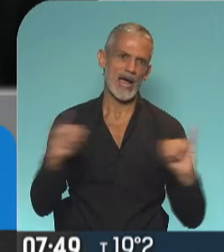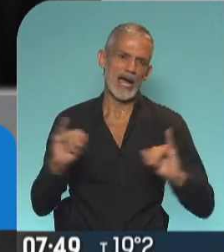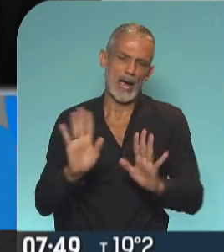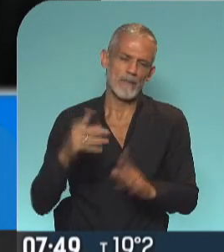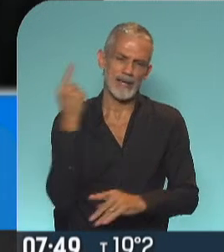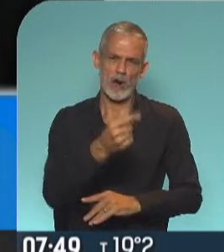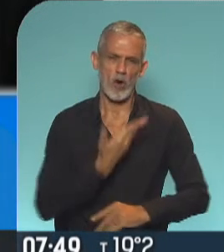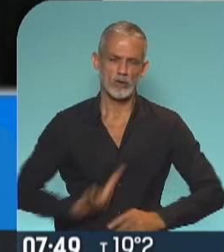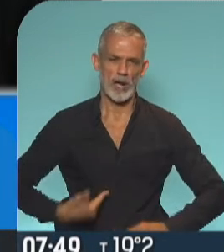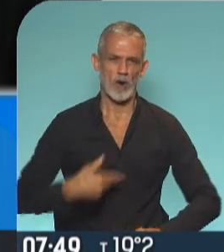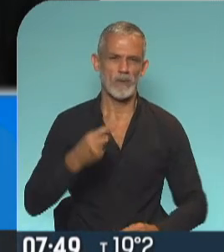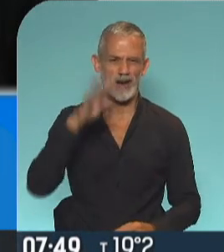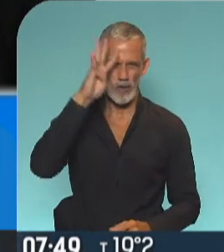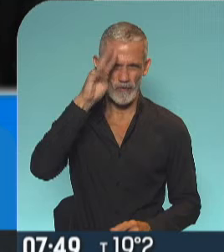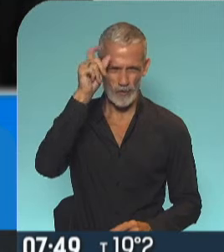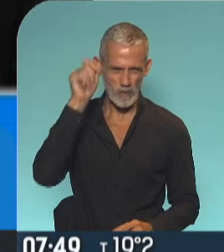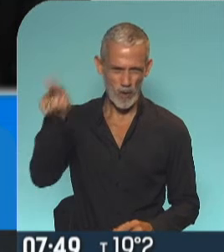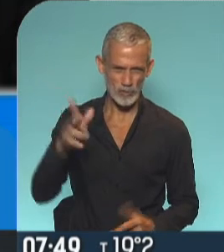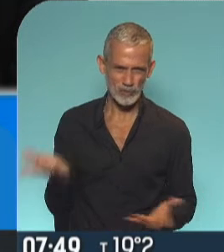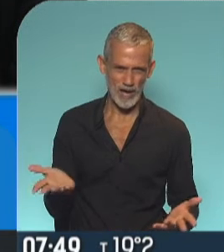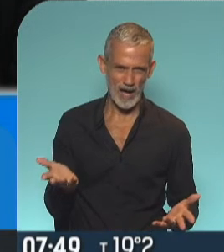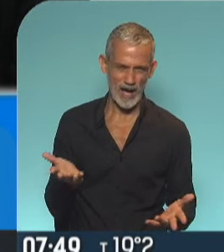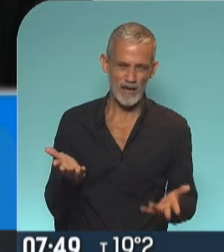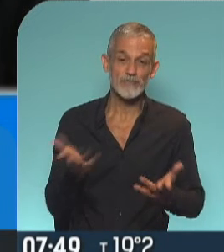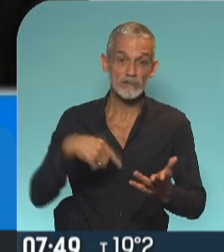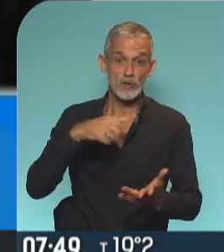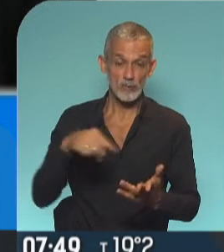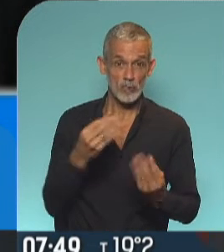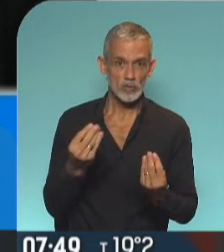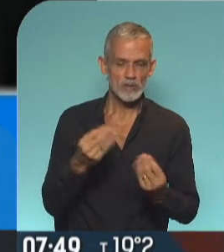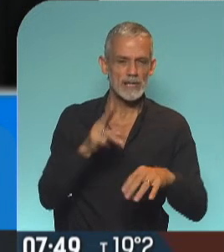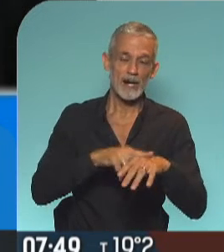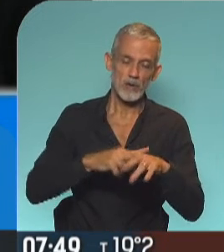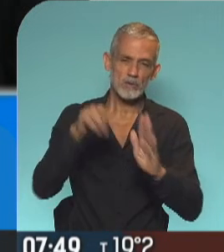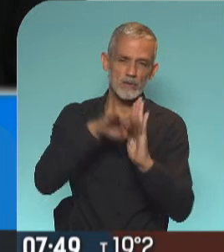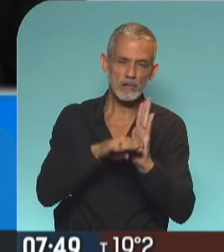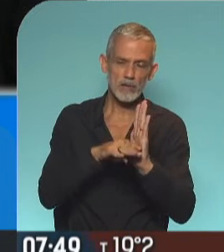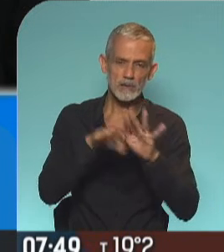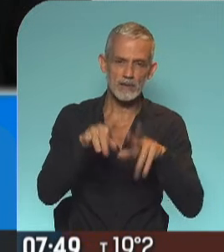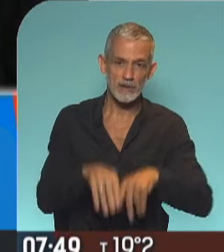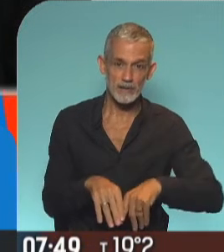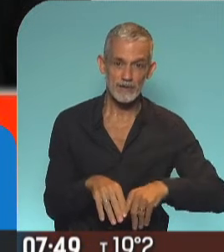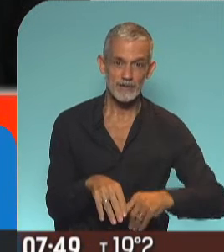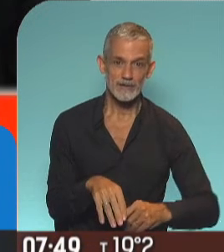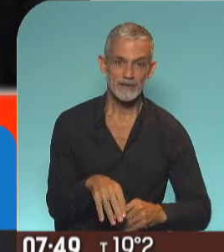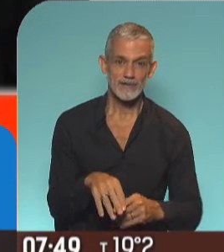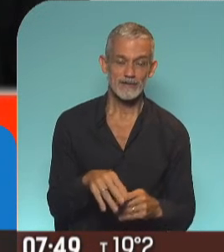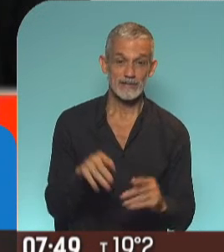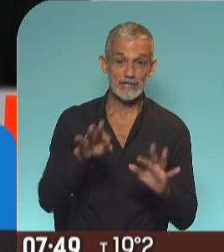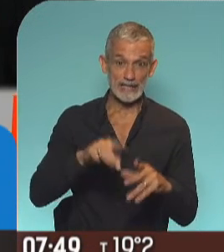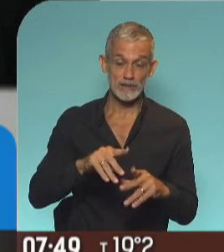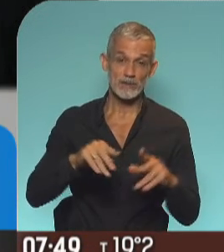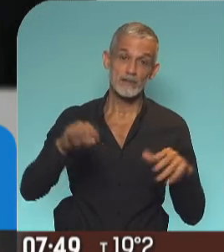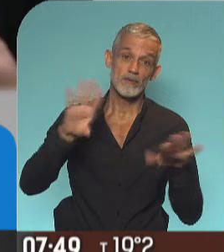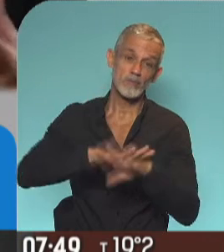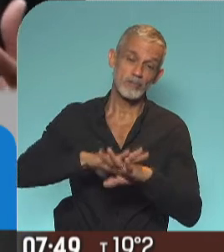en contra del gobierno de Formosa. Nosotros vamos a hacer recomendaciones a ciertos